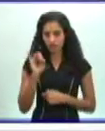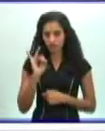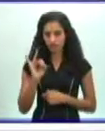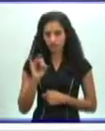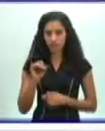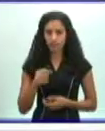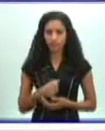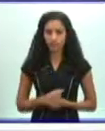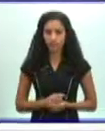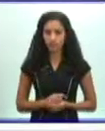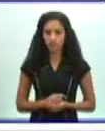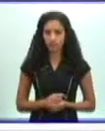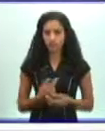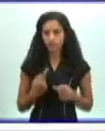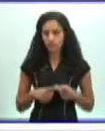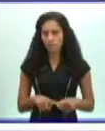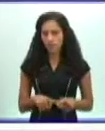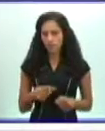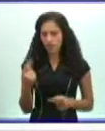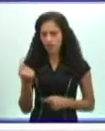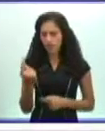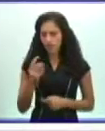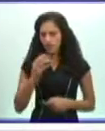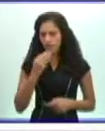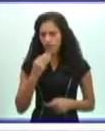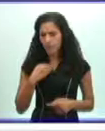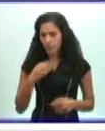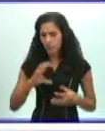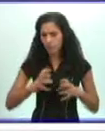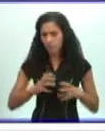7. Pero es la única vía.